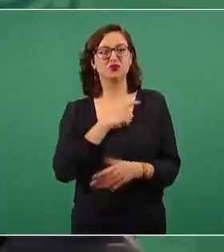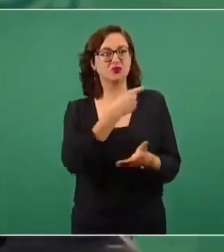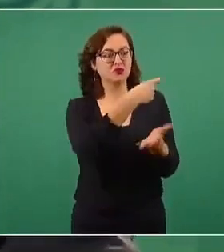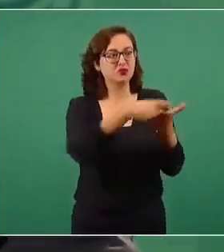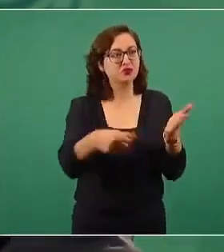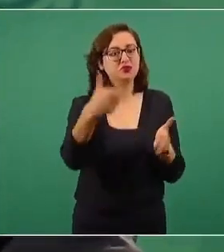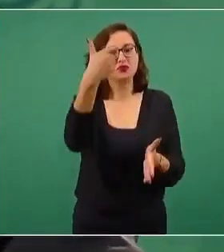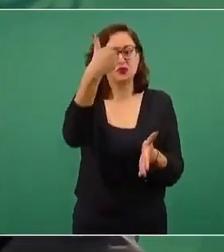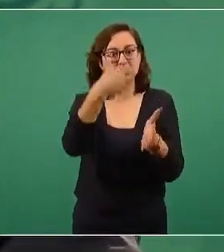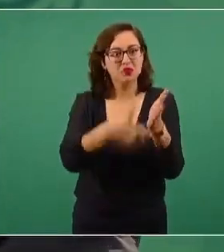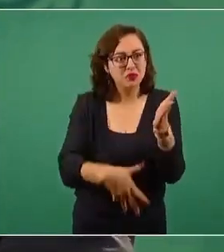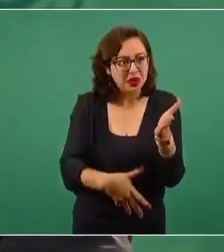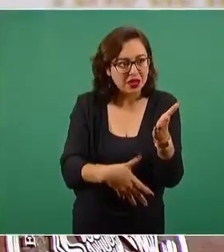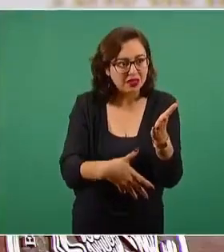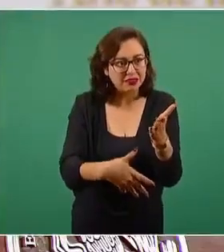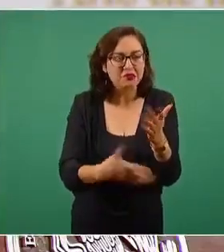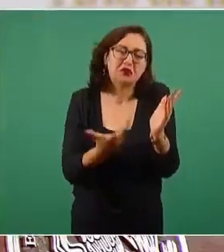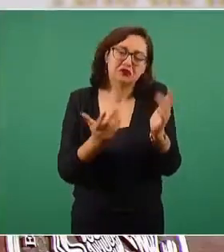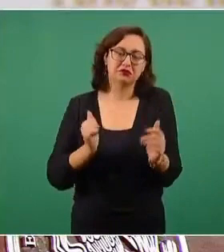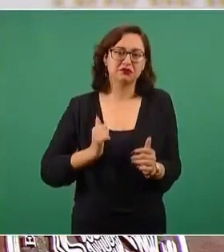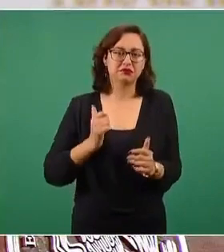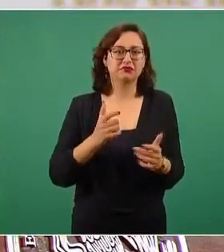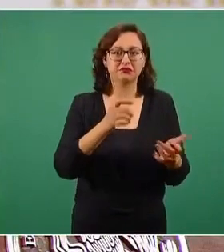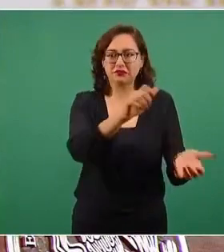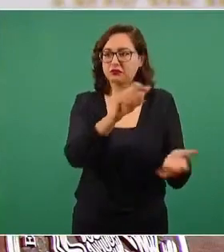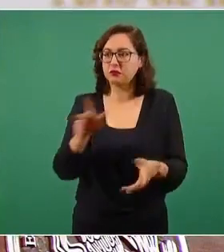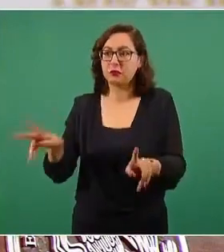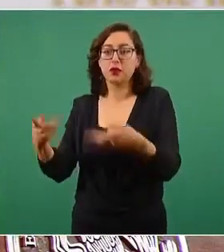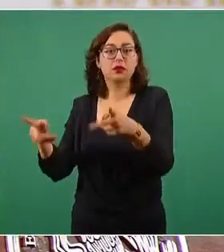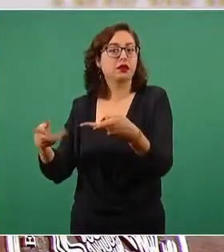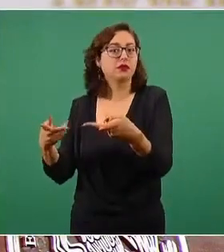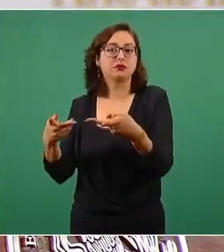Bueno, ¿qué hace esta señora?